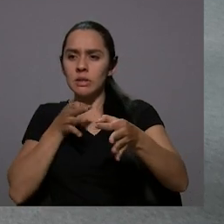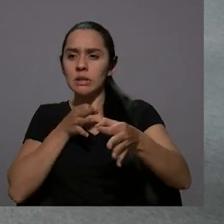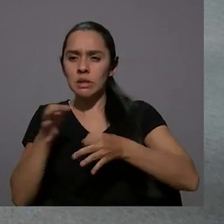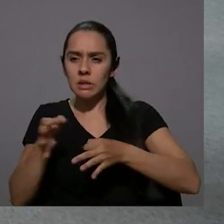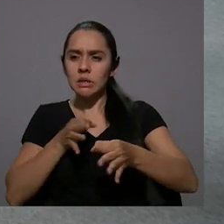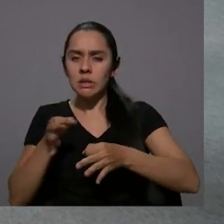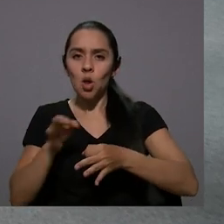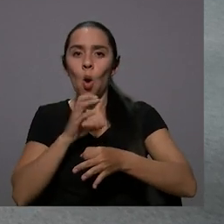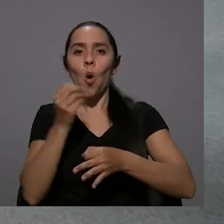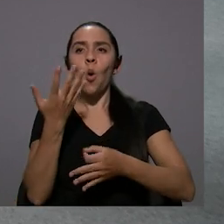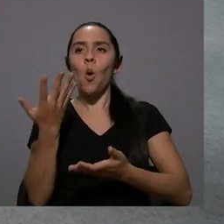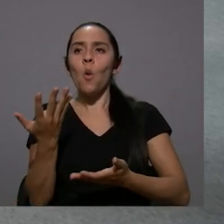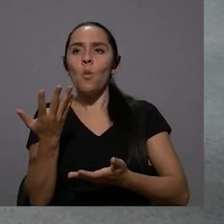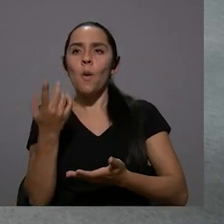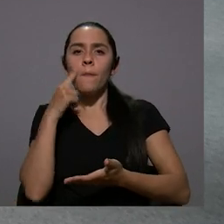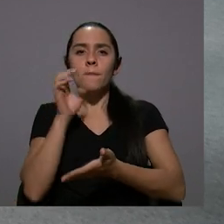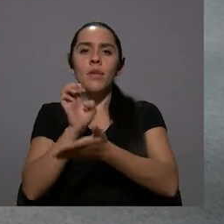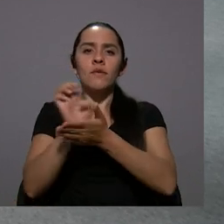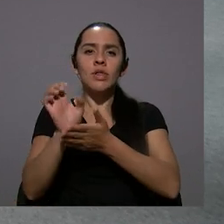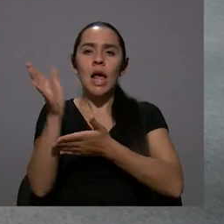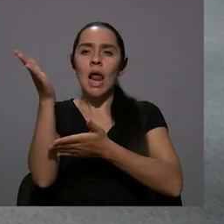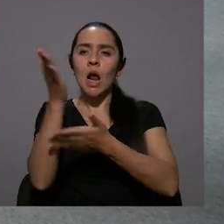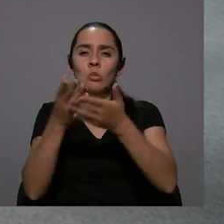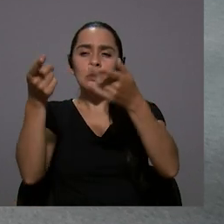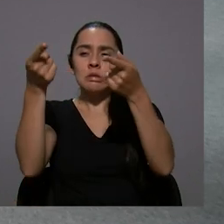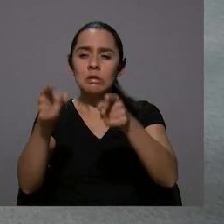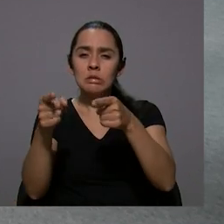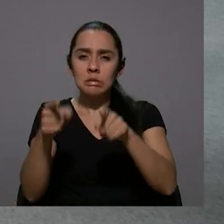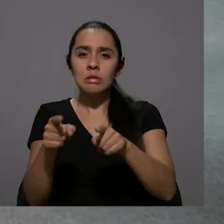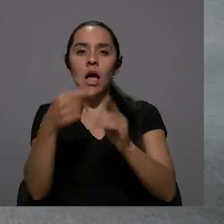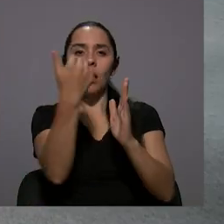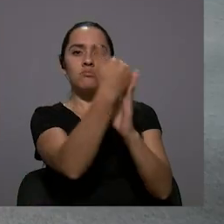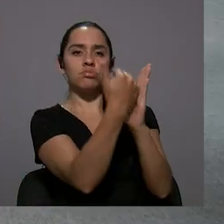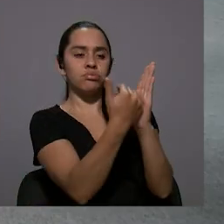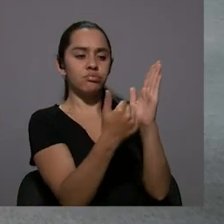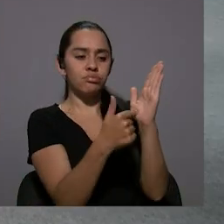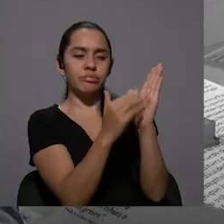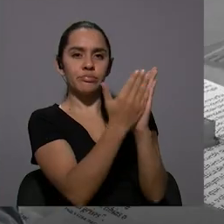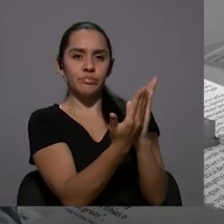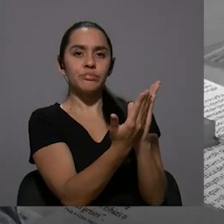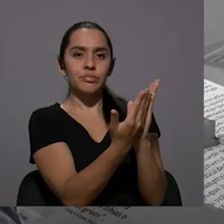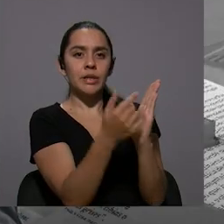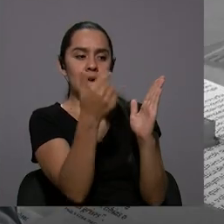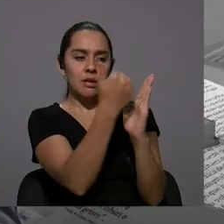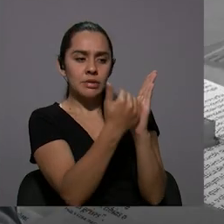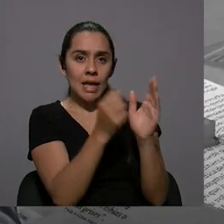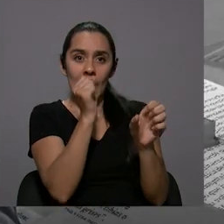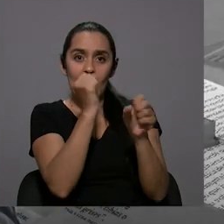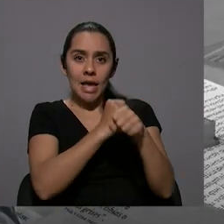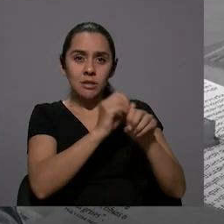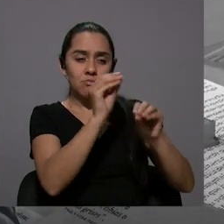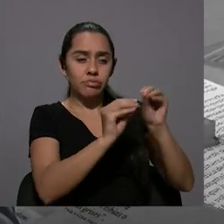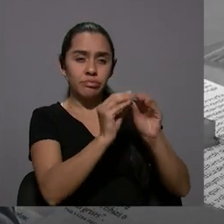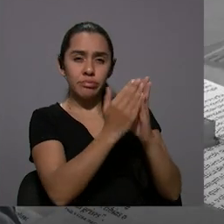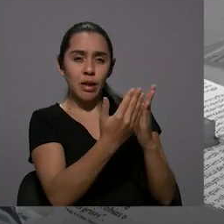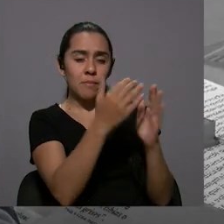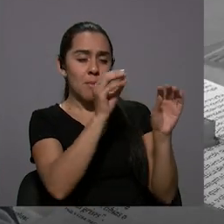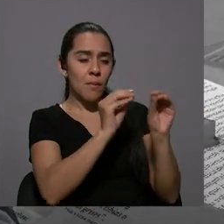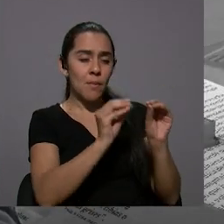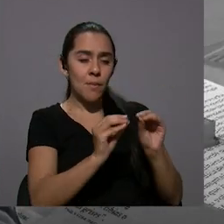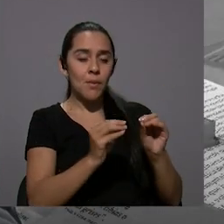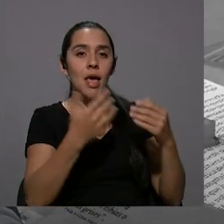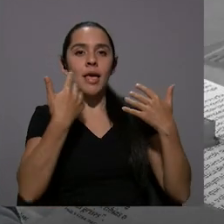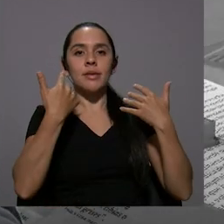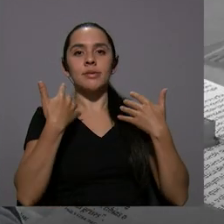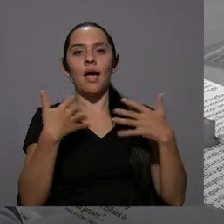cómo visualizar o o prever las posibles incidencias que se pusieran presentar Y esa esa elaboración de los manuales pues